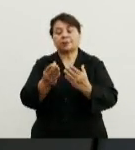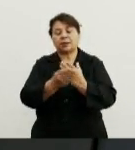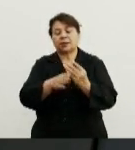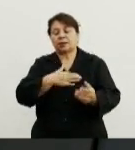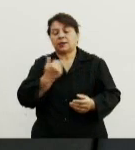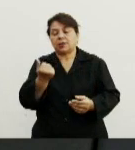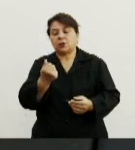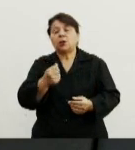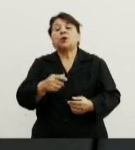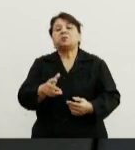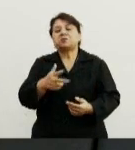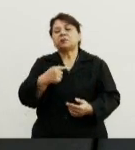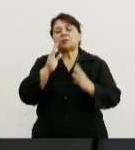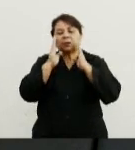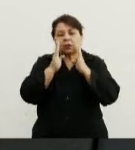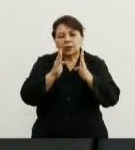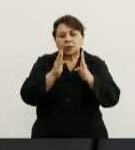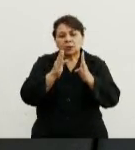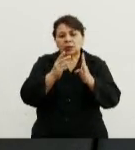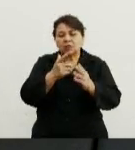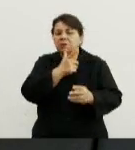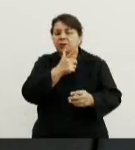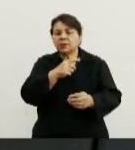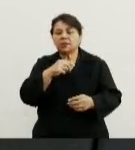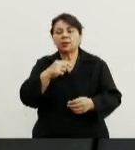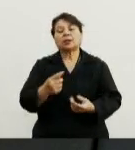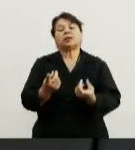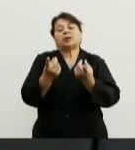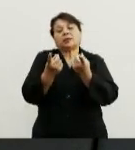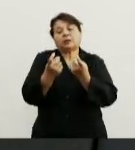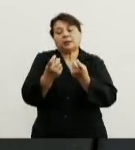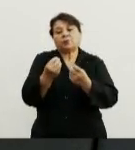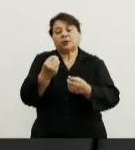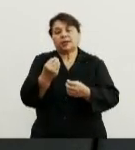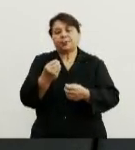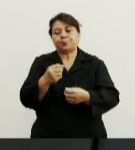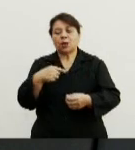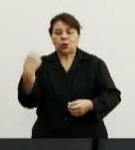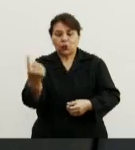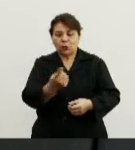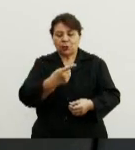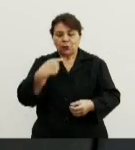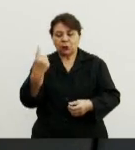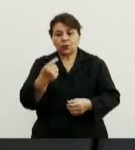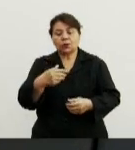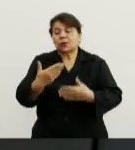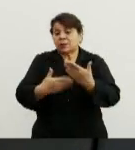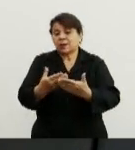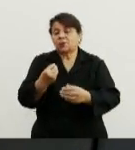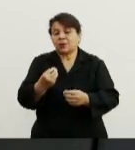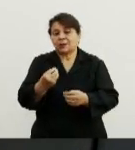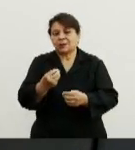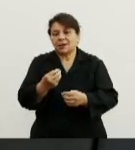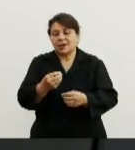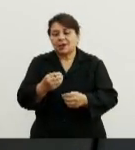y me parece que es necesario y poner en consideración que lo que estamos haciendo es anticiparnos para poder